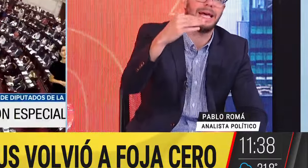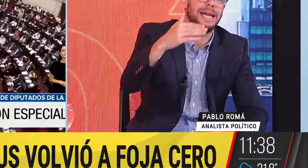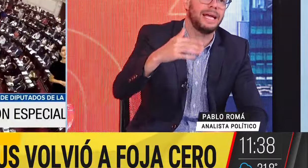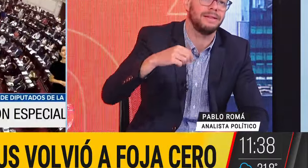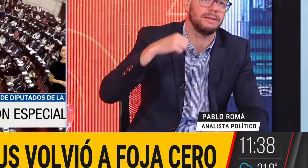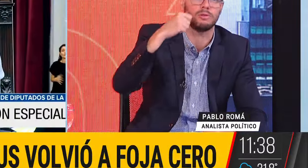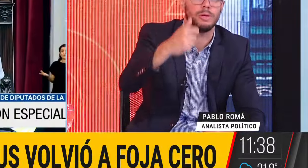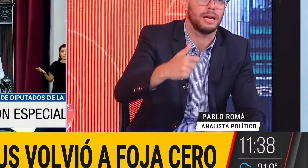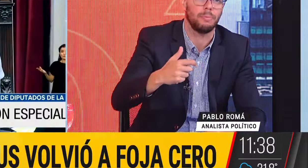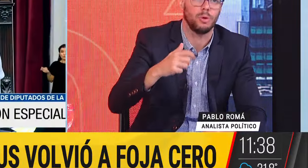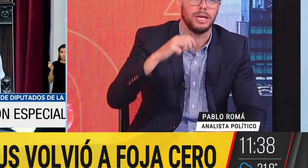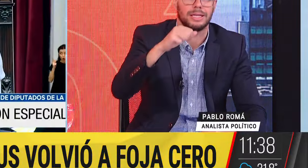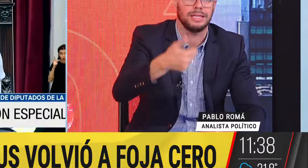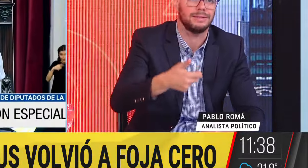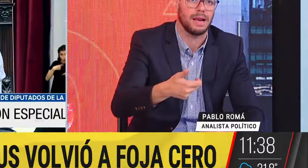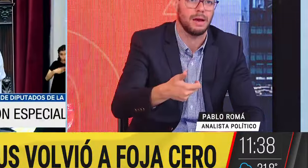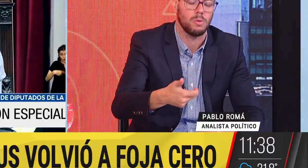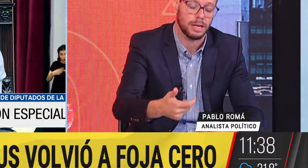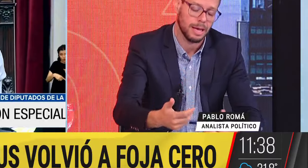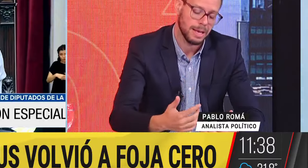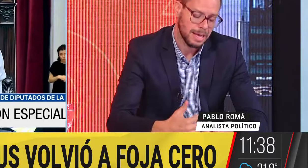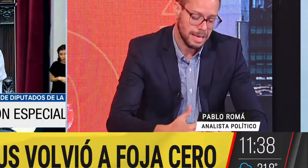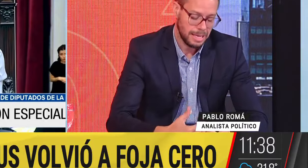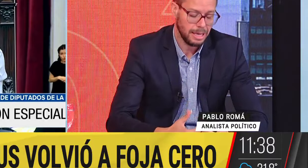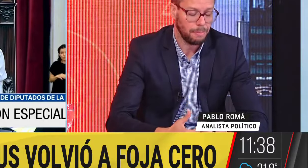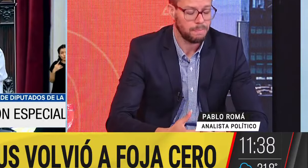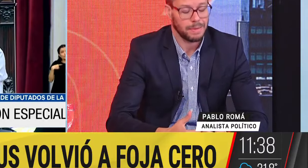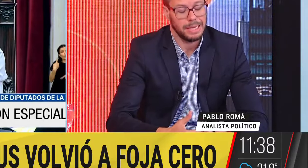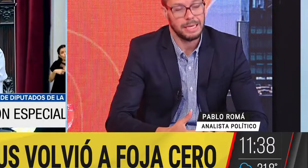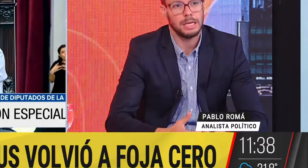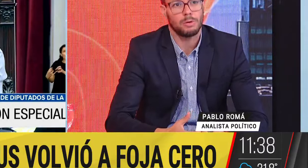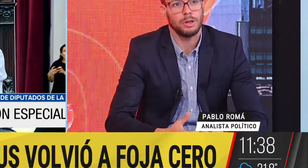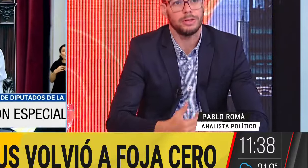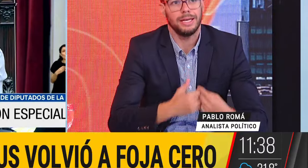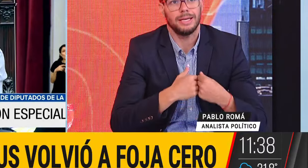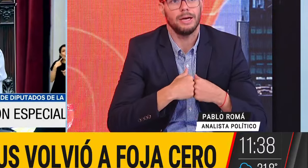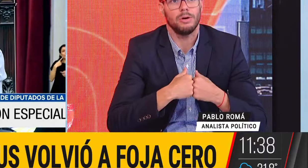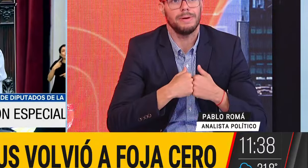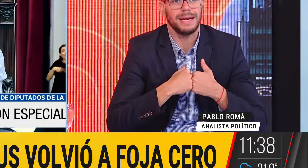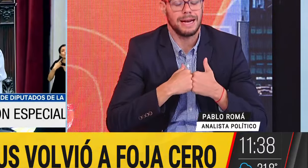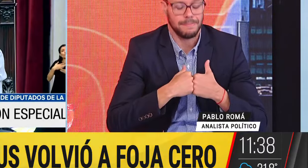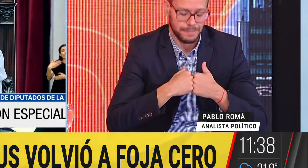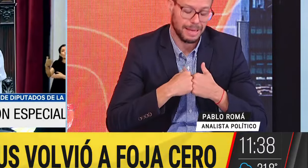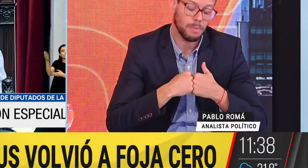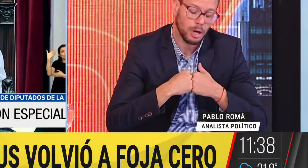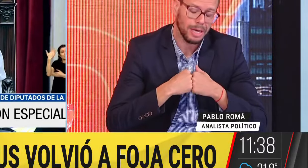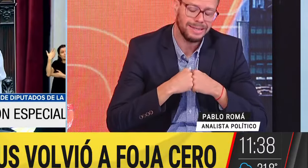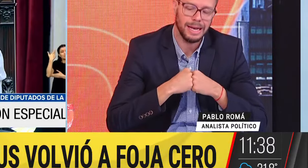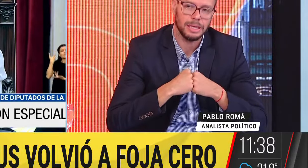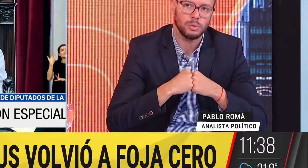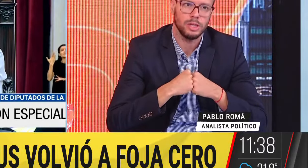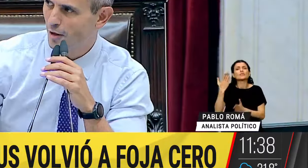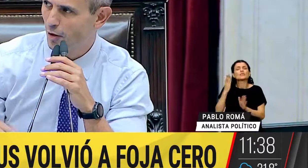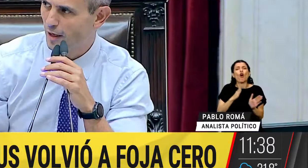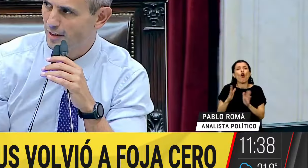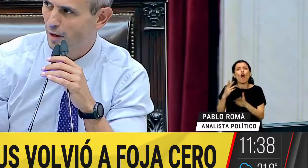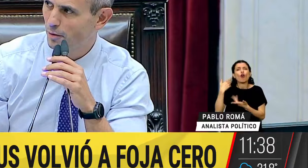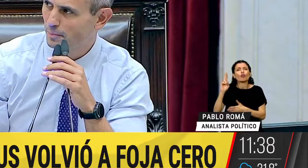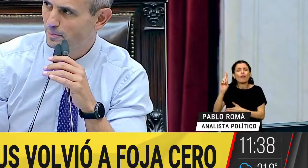ir para adelante, subir la apuesta, tensar la cuerda. Pero el gobierno sabrá hacer otra cosa. Bueno, esa es la